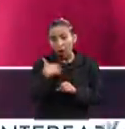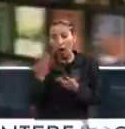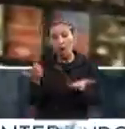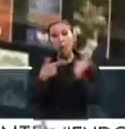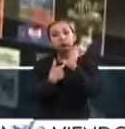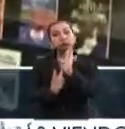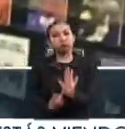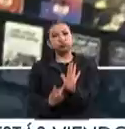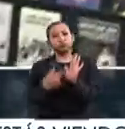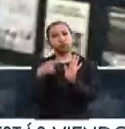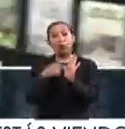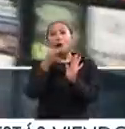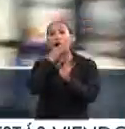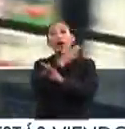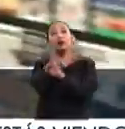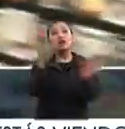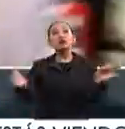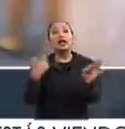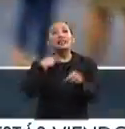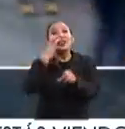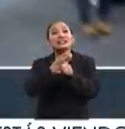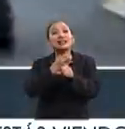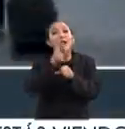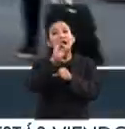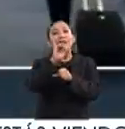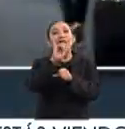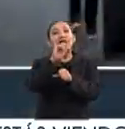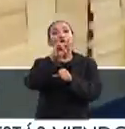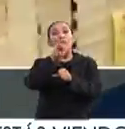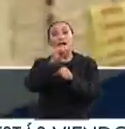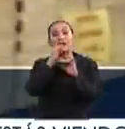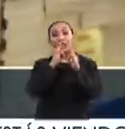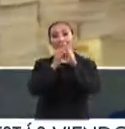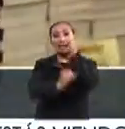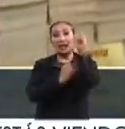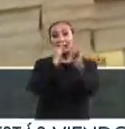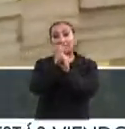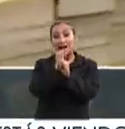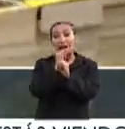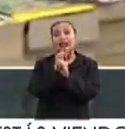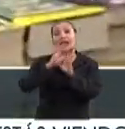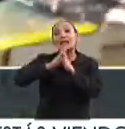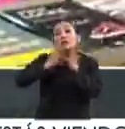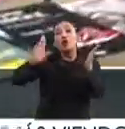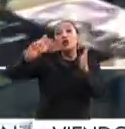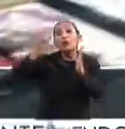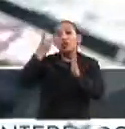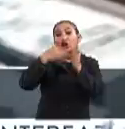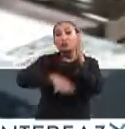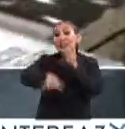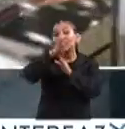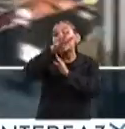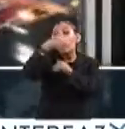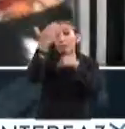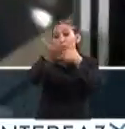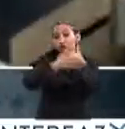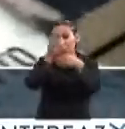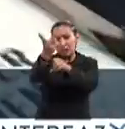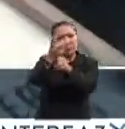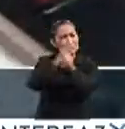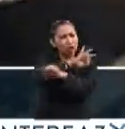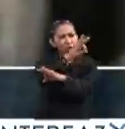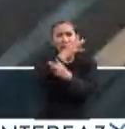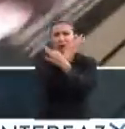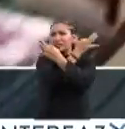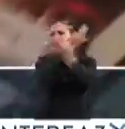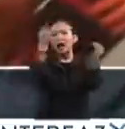estar presentando o anunciando nuestra tercera FILUNI, la Feria Internacional del Libro Universitario 2019, así es que invitadísimos